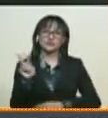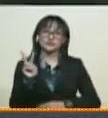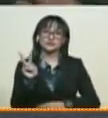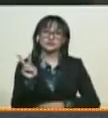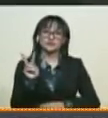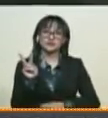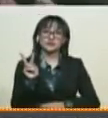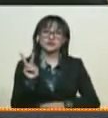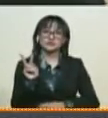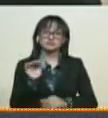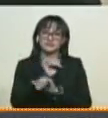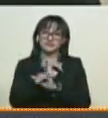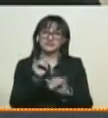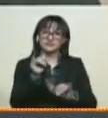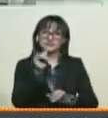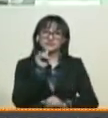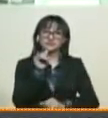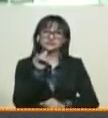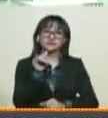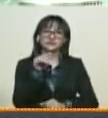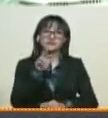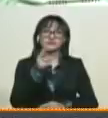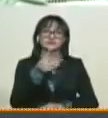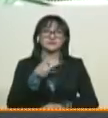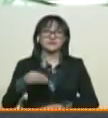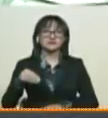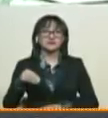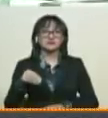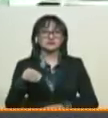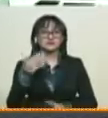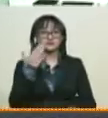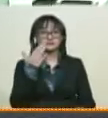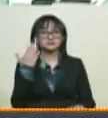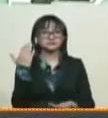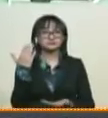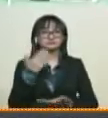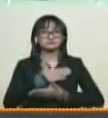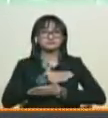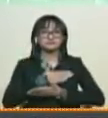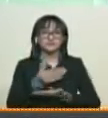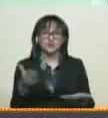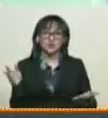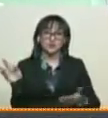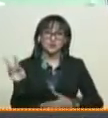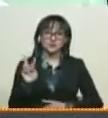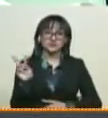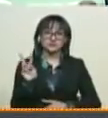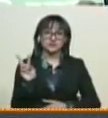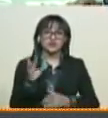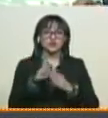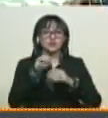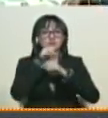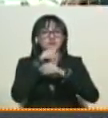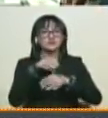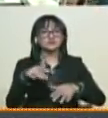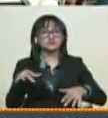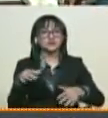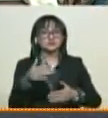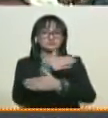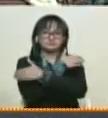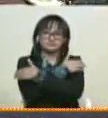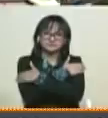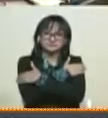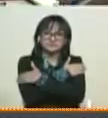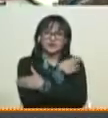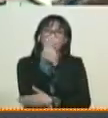hora, y nos despedimos desde aquí, desde la sede de la Vicepresidencia Ejecutiva, deseándole a Venezuela todas las bendiciones y un gran abrazo